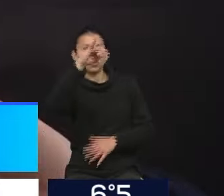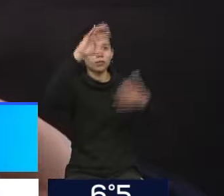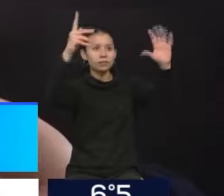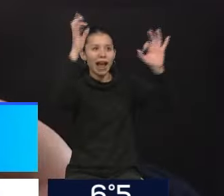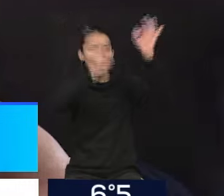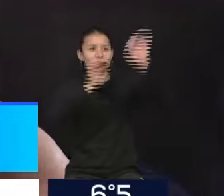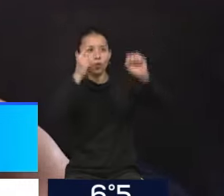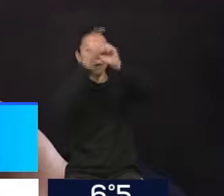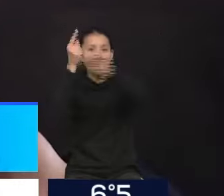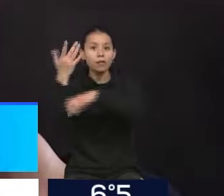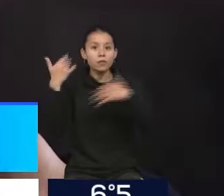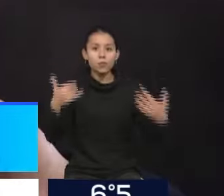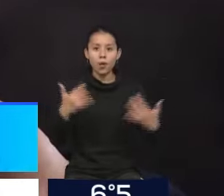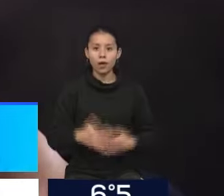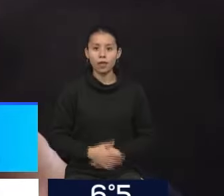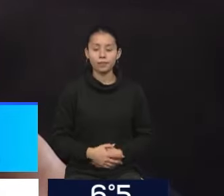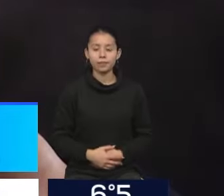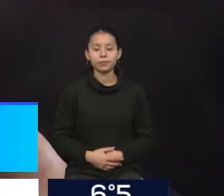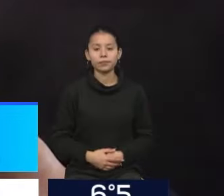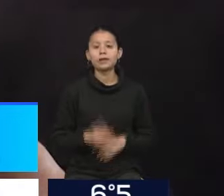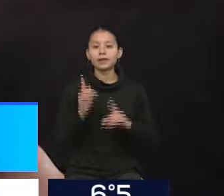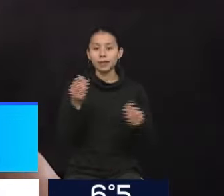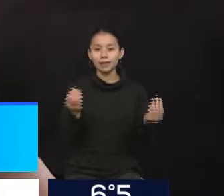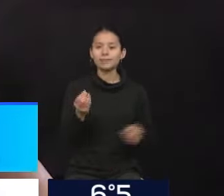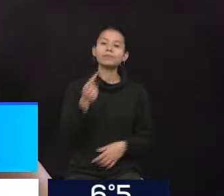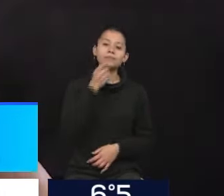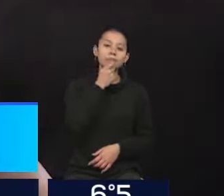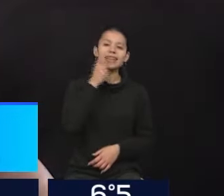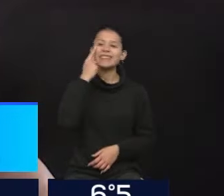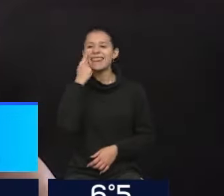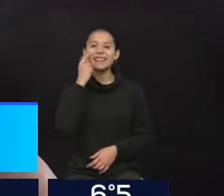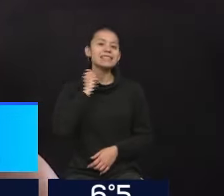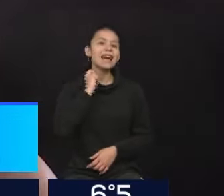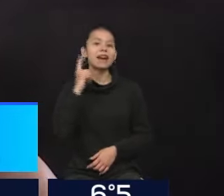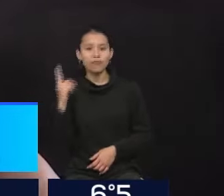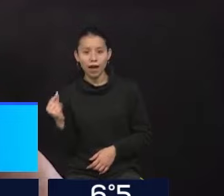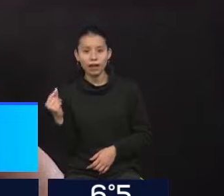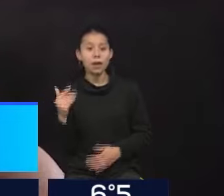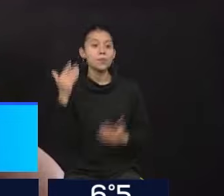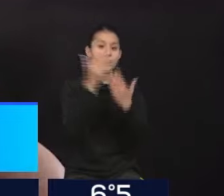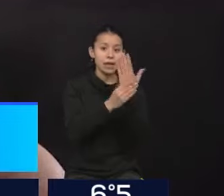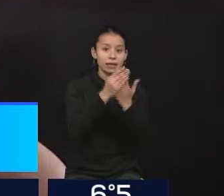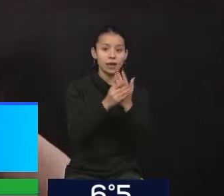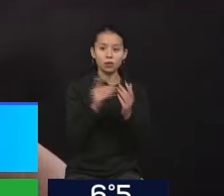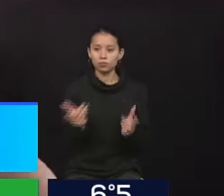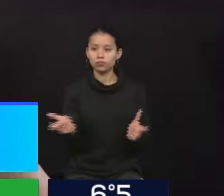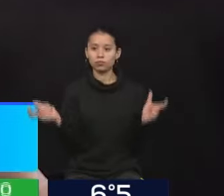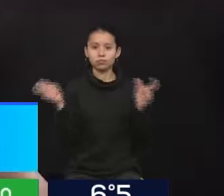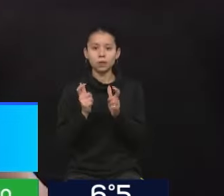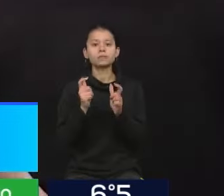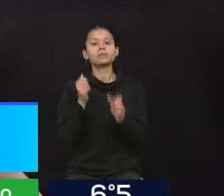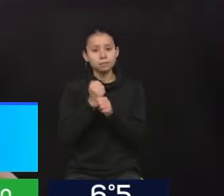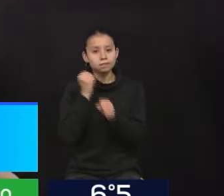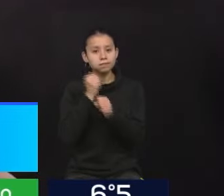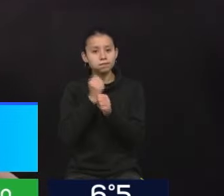junto al intendente de San Rafael y al ministerio, que, cosa que hemos comenzado